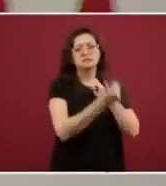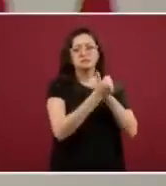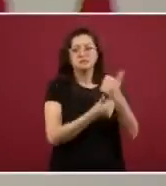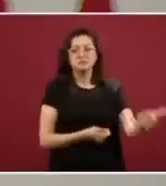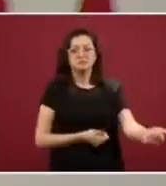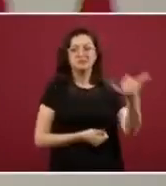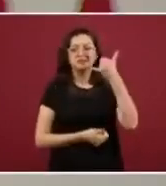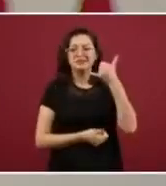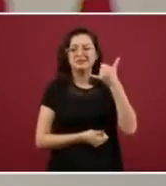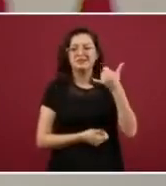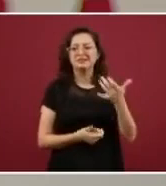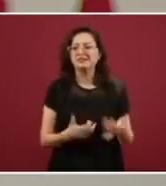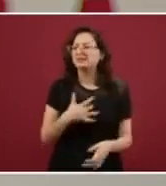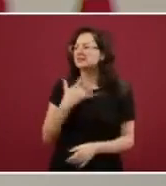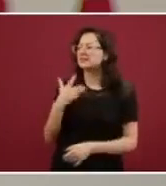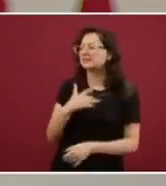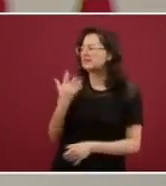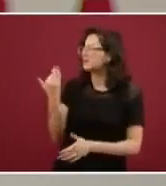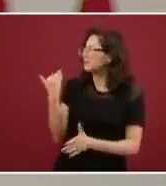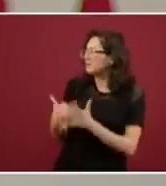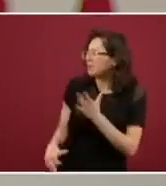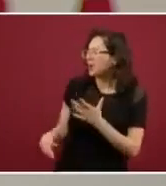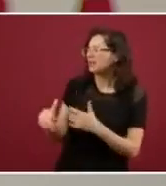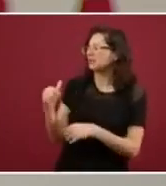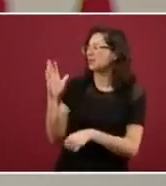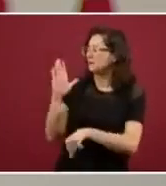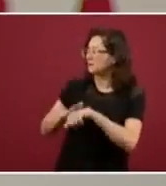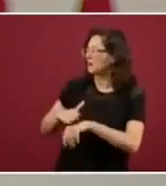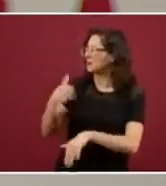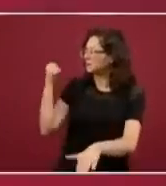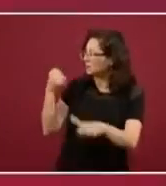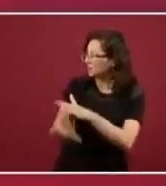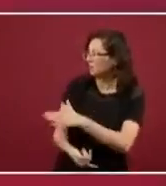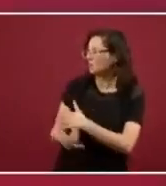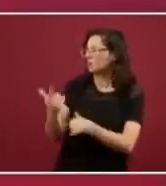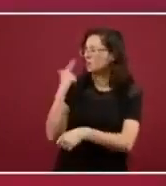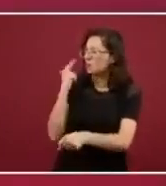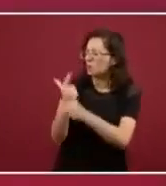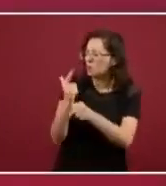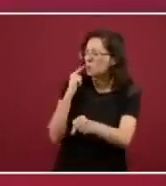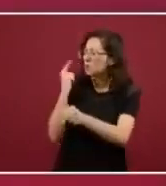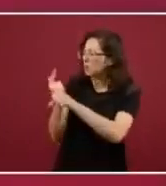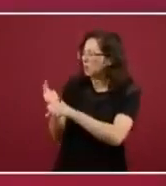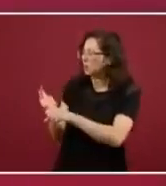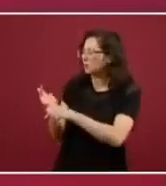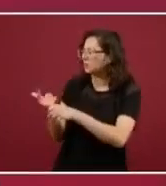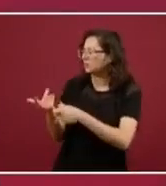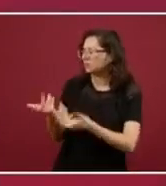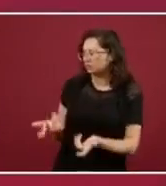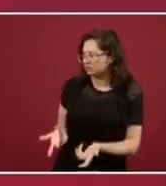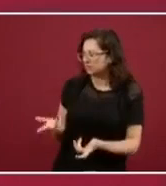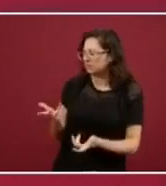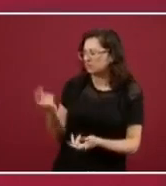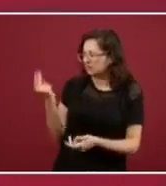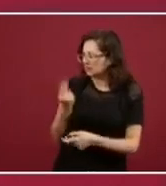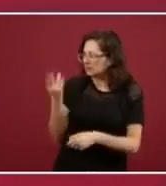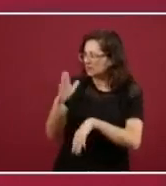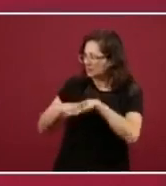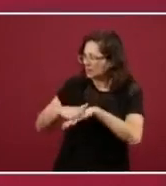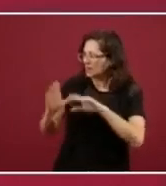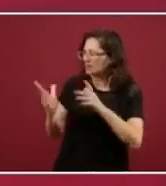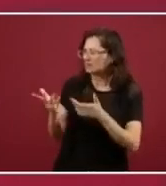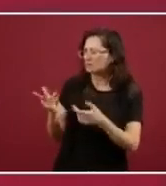tenemos la impresión de que no se está haciendo suficiente en diagnóstico, no se está detectando los suficientes casos. Yo quisiera